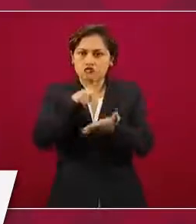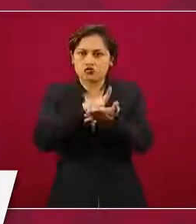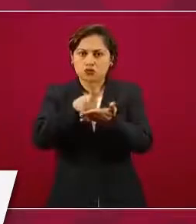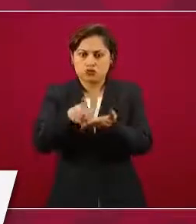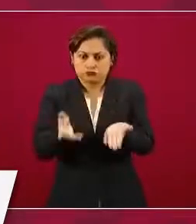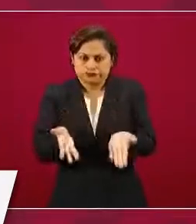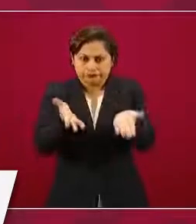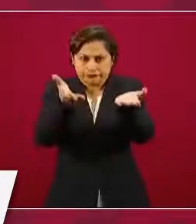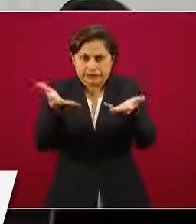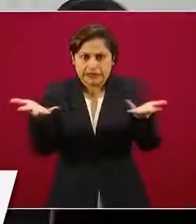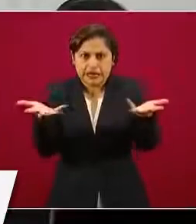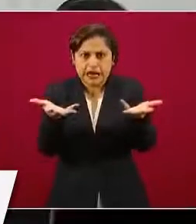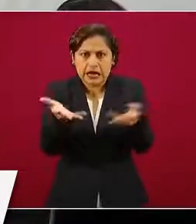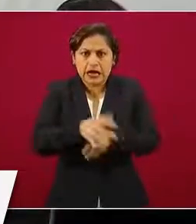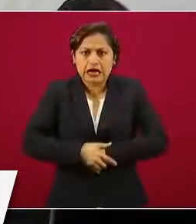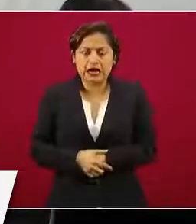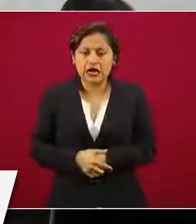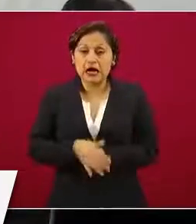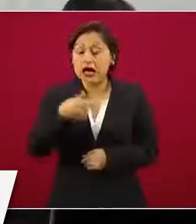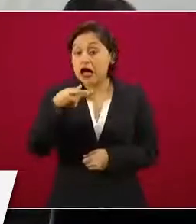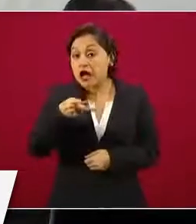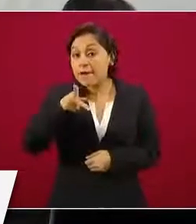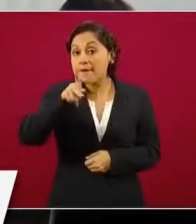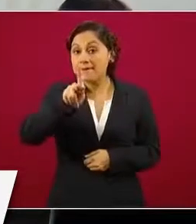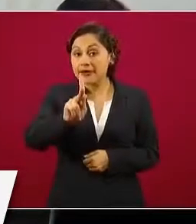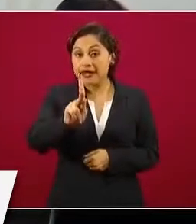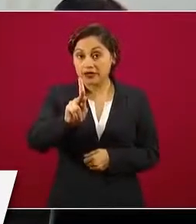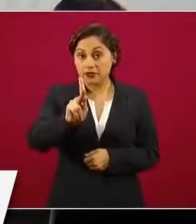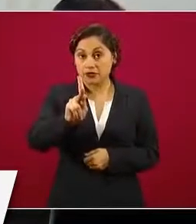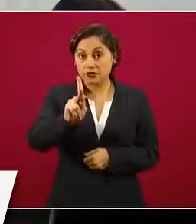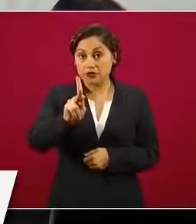hacer. Lo que está mal